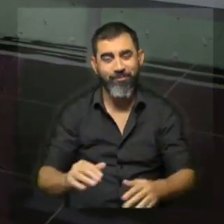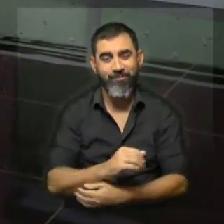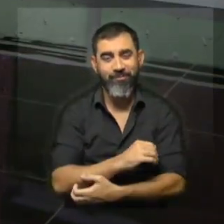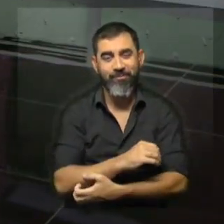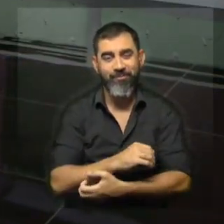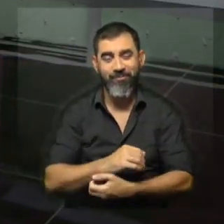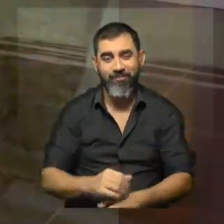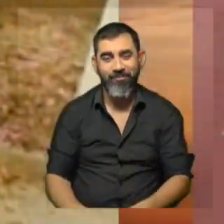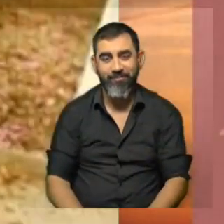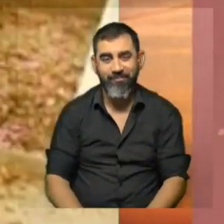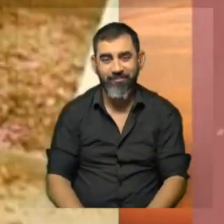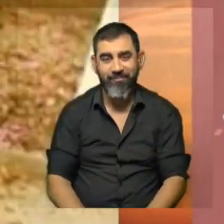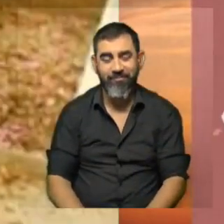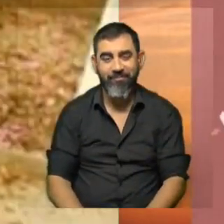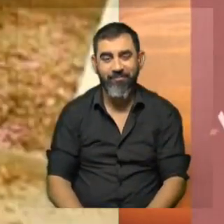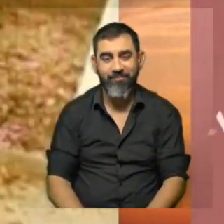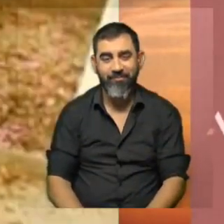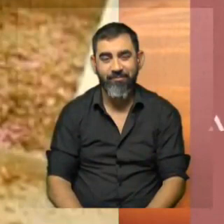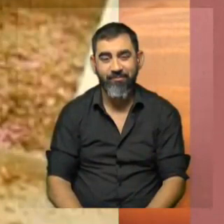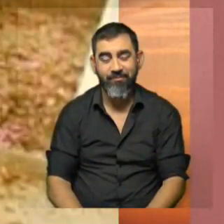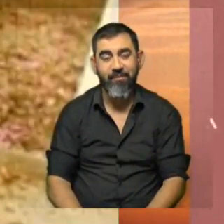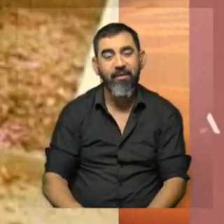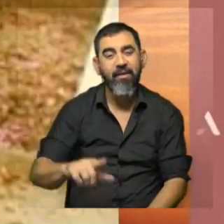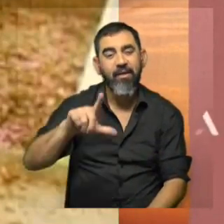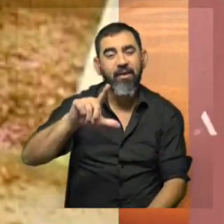que le diga? No me gusta. Los bichos encerrados. Ahí está. ¿Es ahí? El Leo.